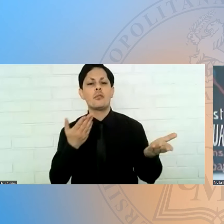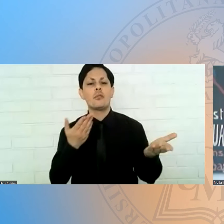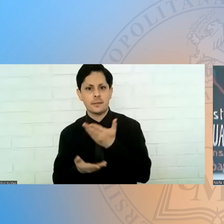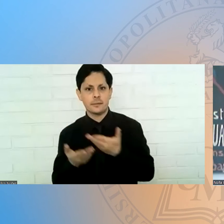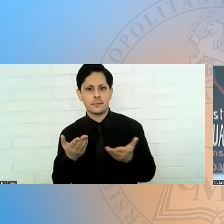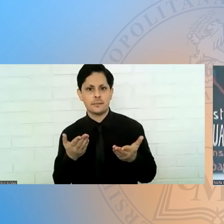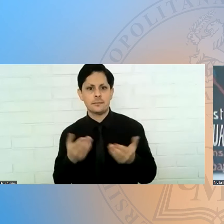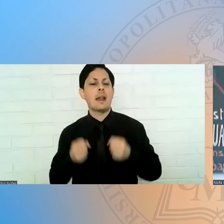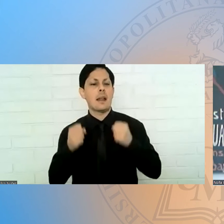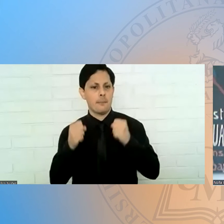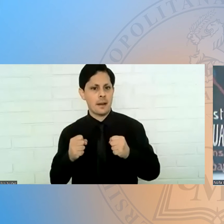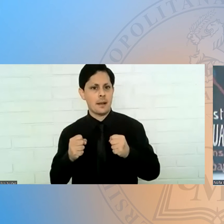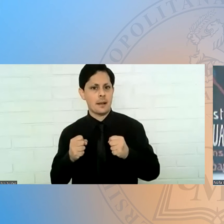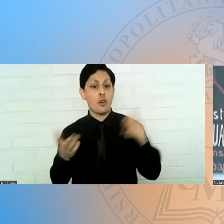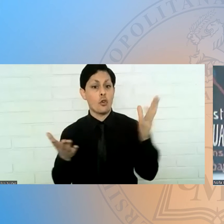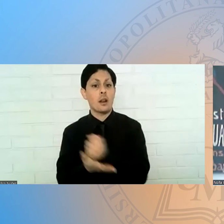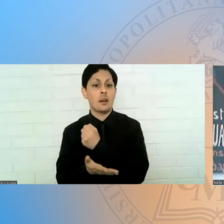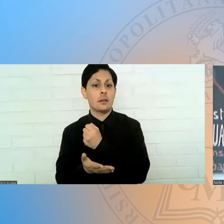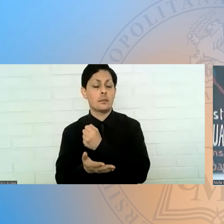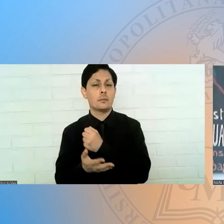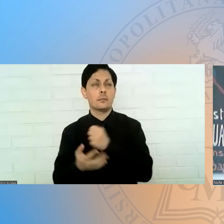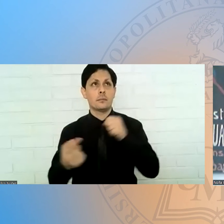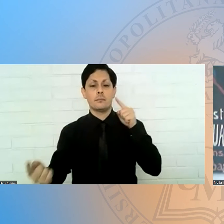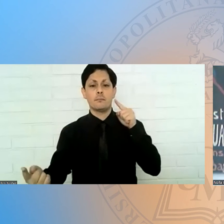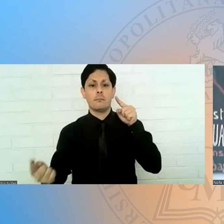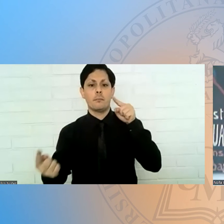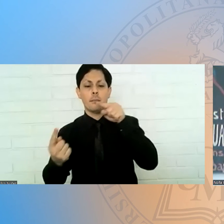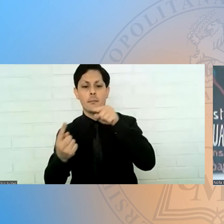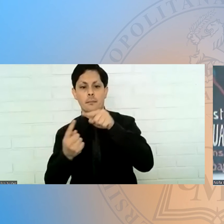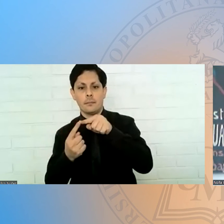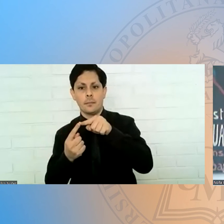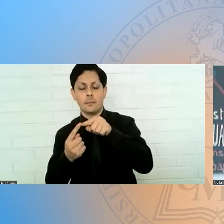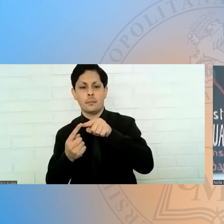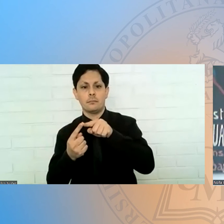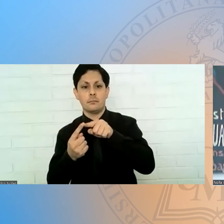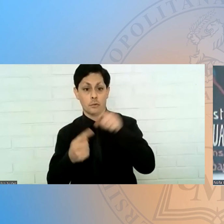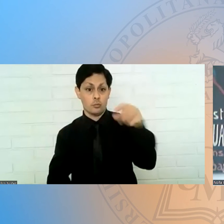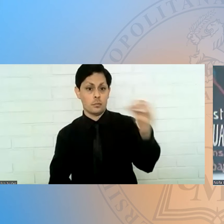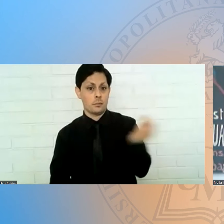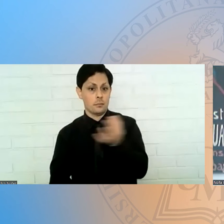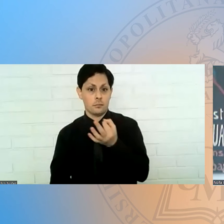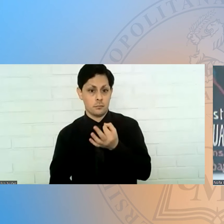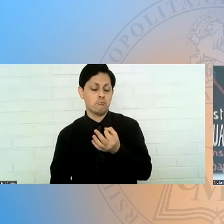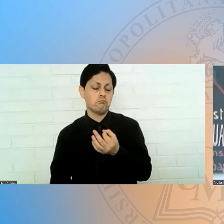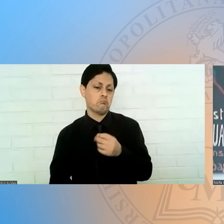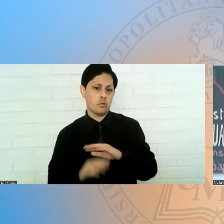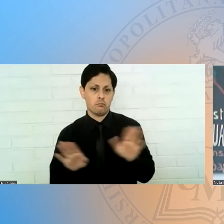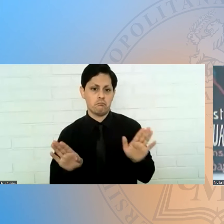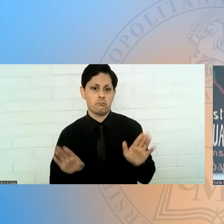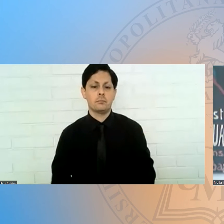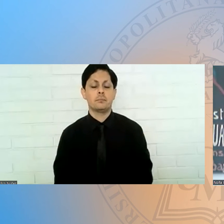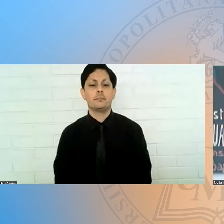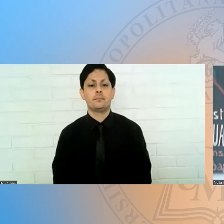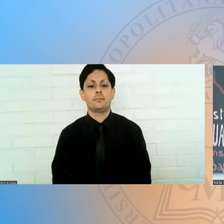para lograr el propósito que fundamentaba tu pregunta. Eso.